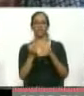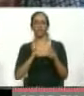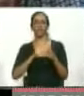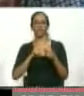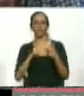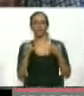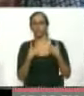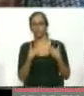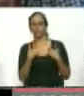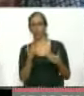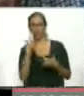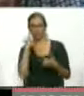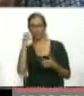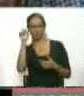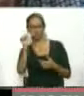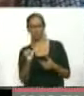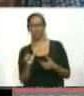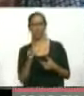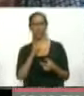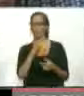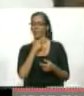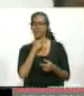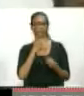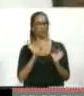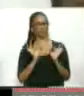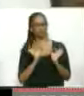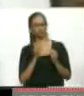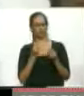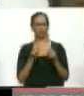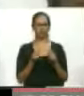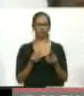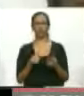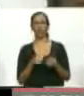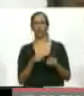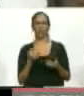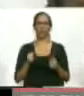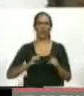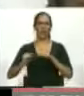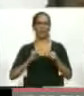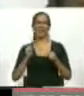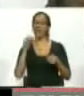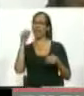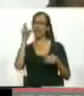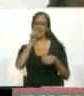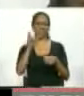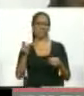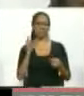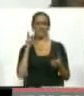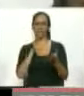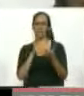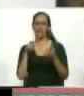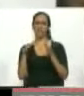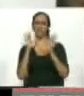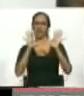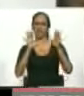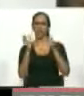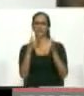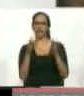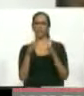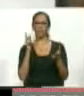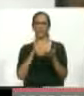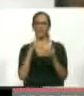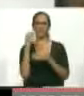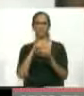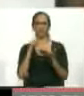por ahora lo que estoy viendo no me está gustando tampoco mucho es una movilización el 10 la gente no va a salir el 10 de marzo vamos a ir a la asamblea aquí a